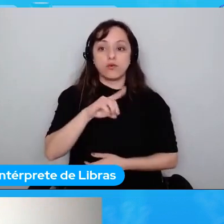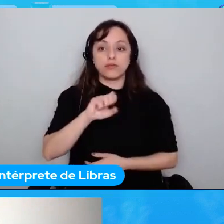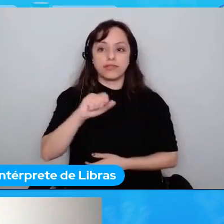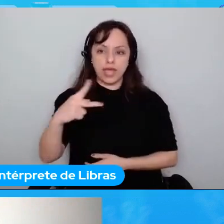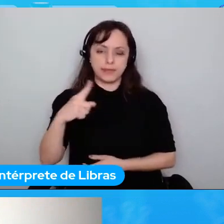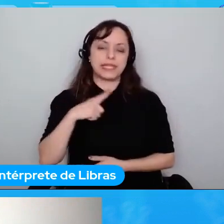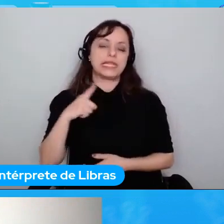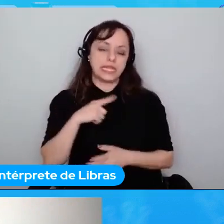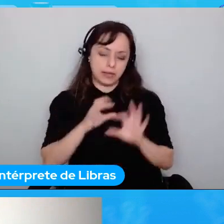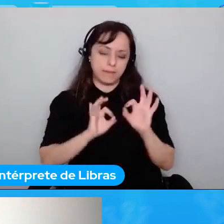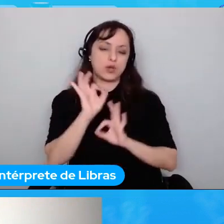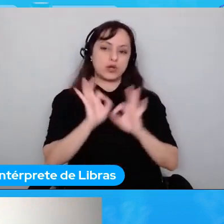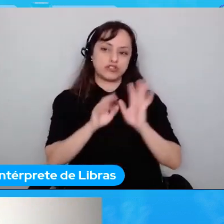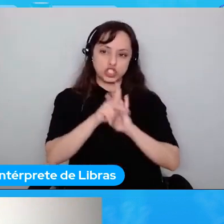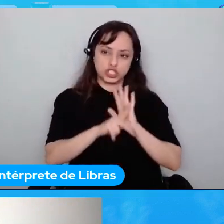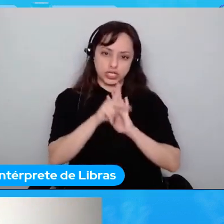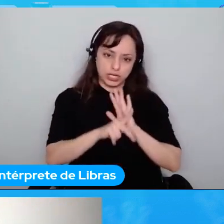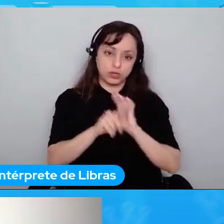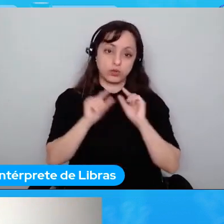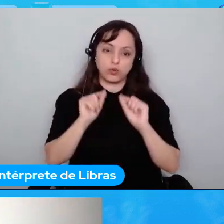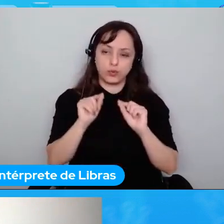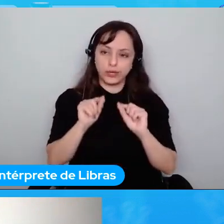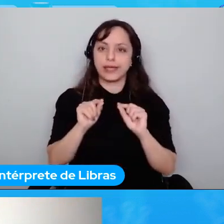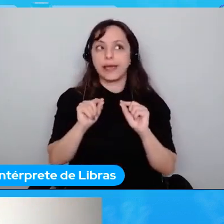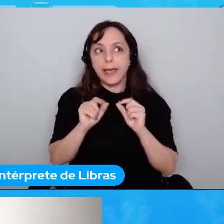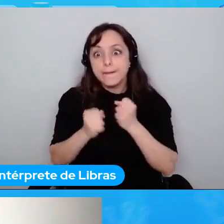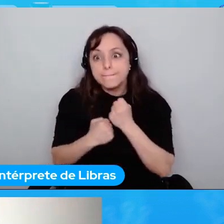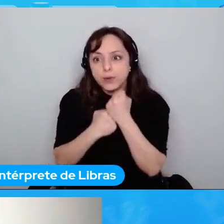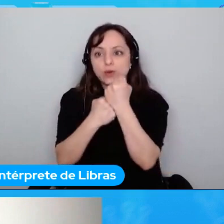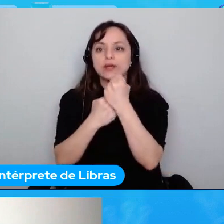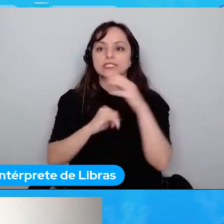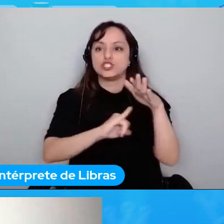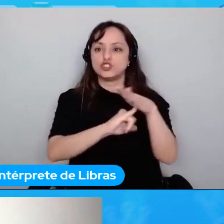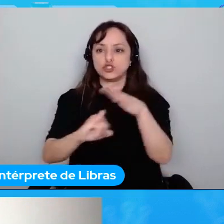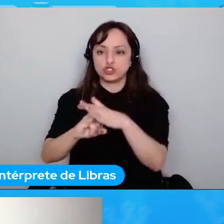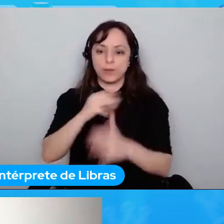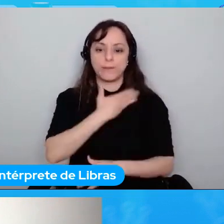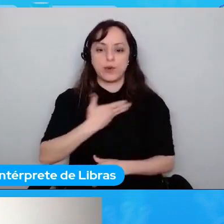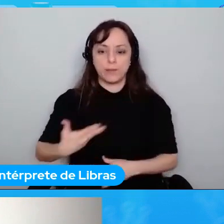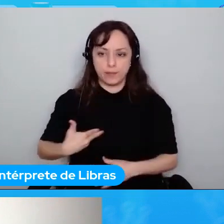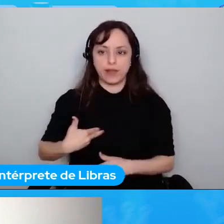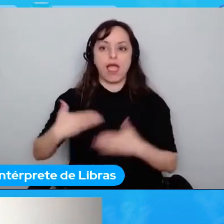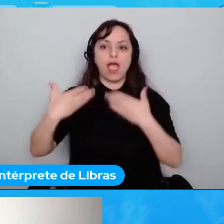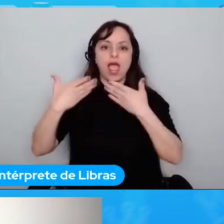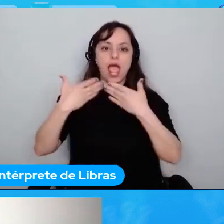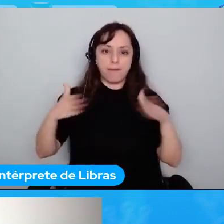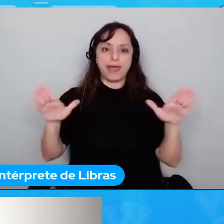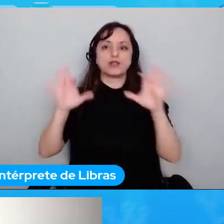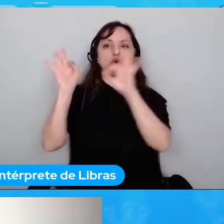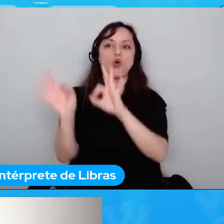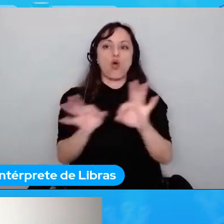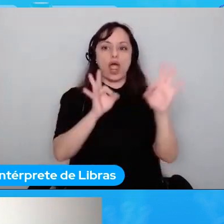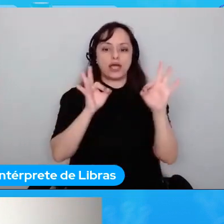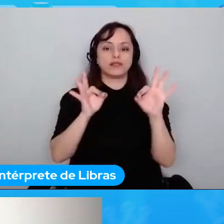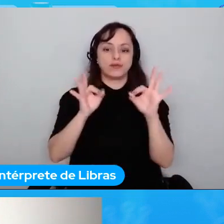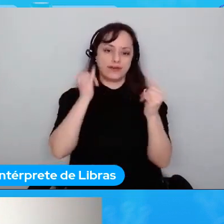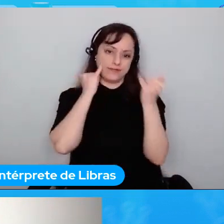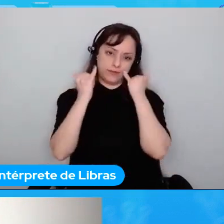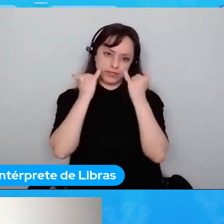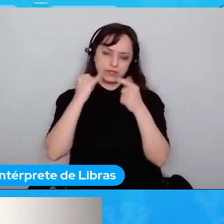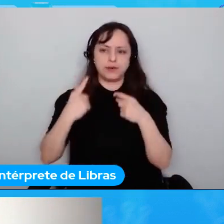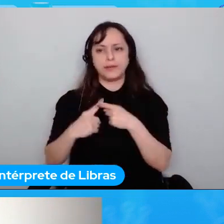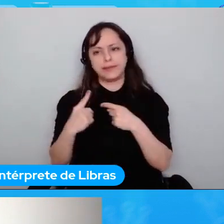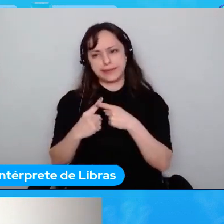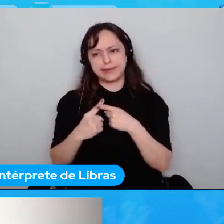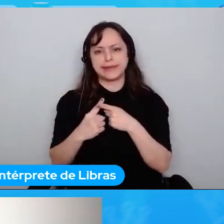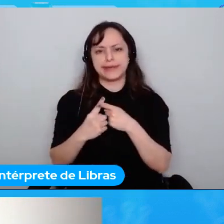para la generación o apoyar a las instituciones públicas que generen los datos abiertos de manera correcta. Porque,